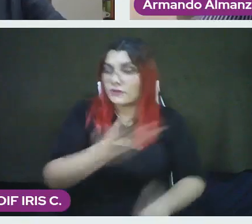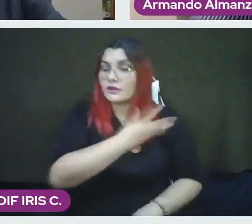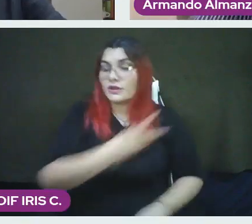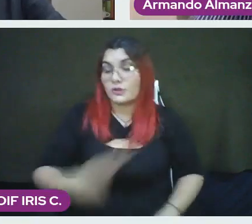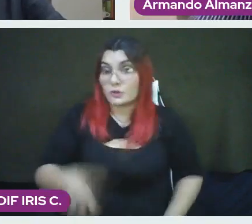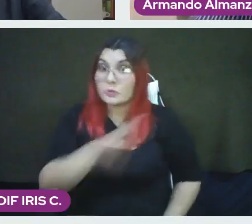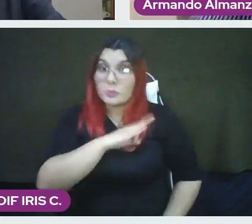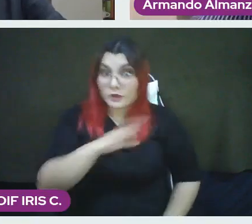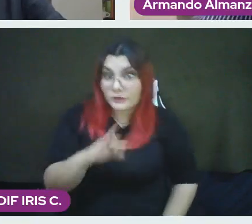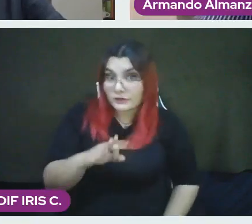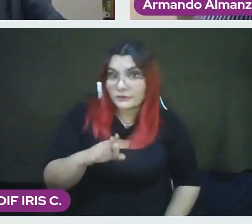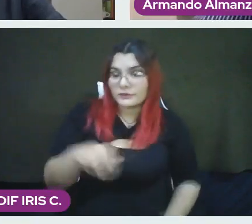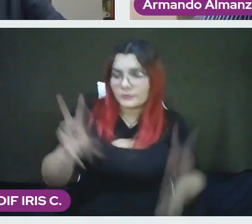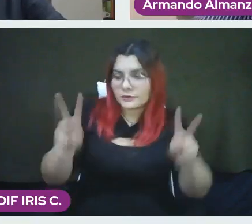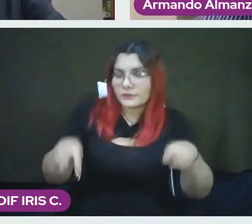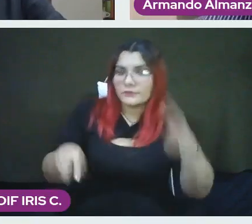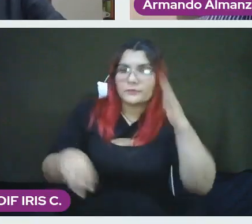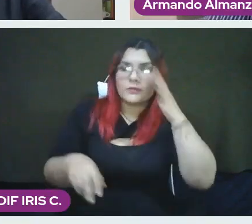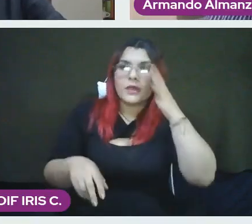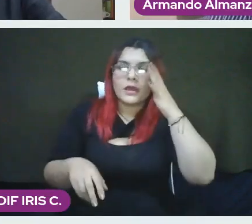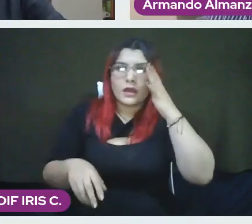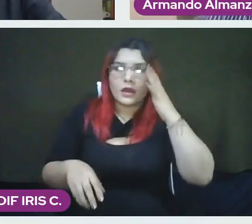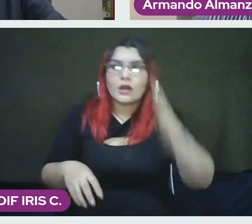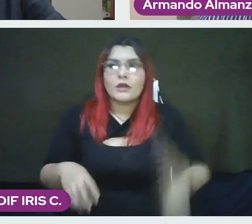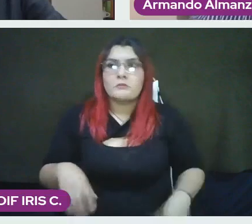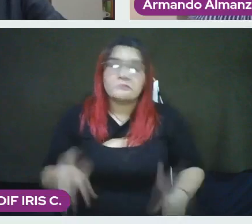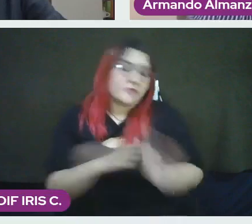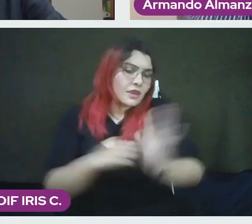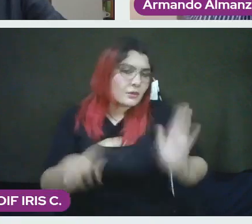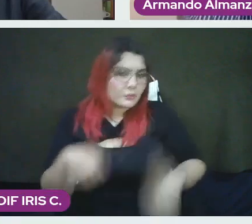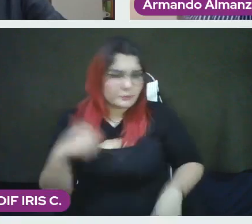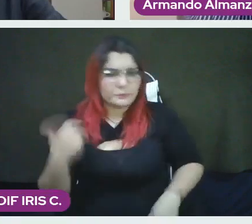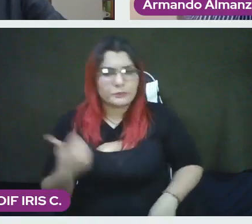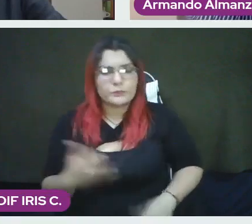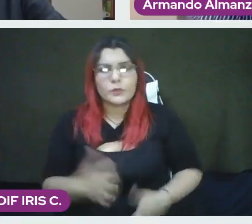O la maestra de educación preescolar tiene esa